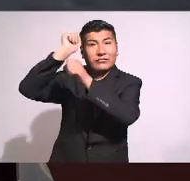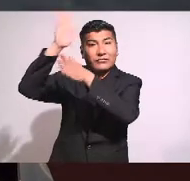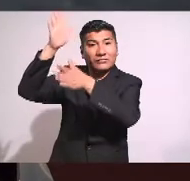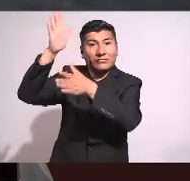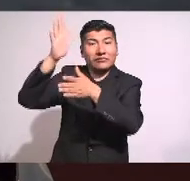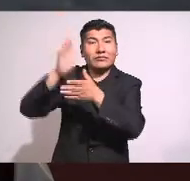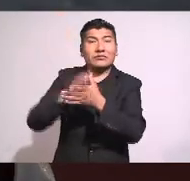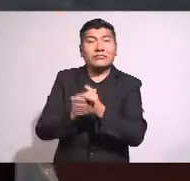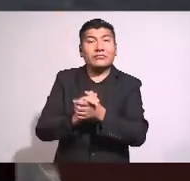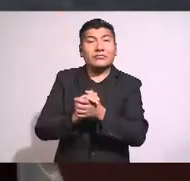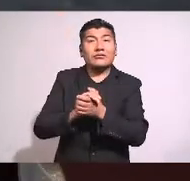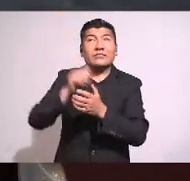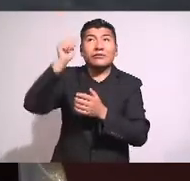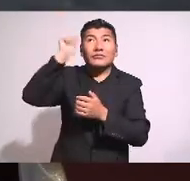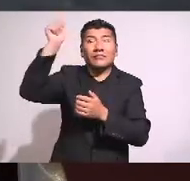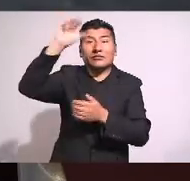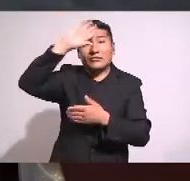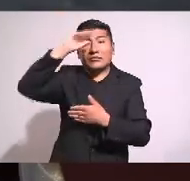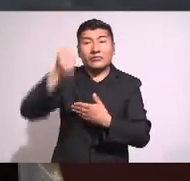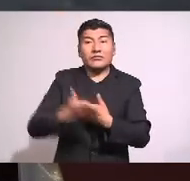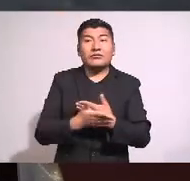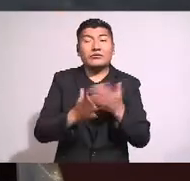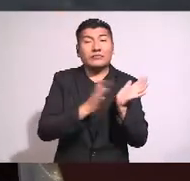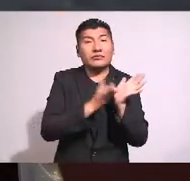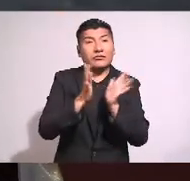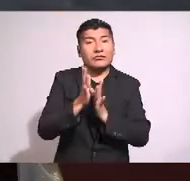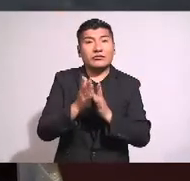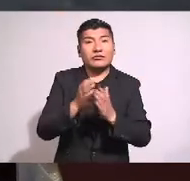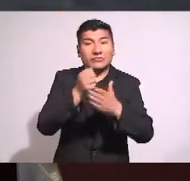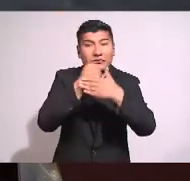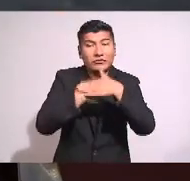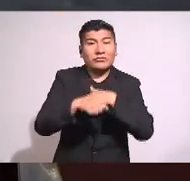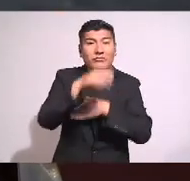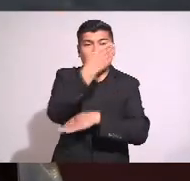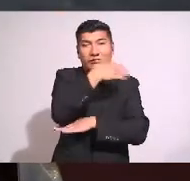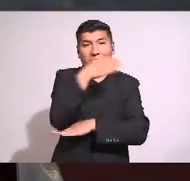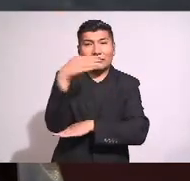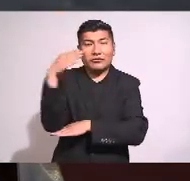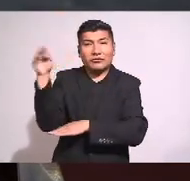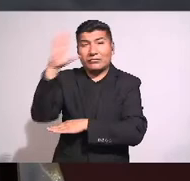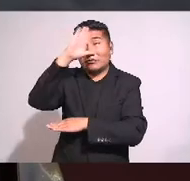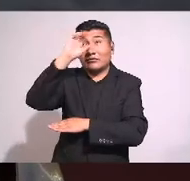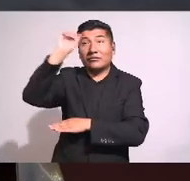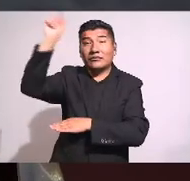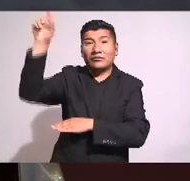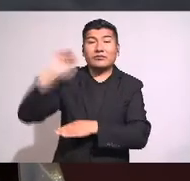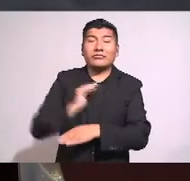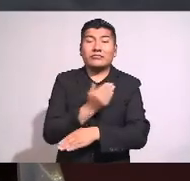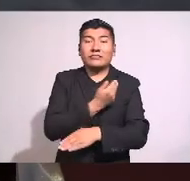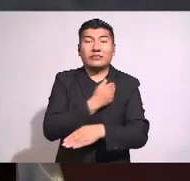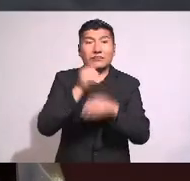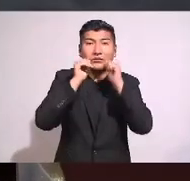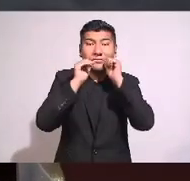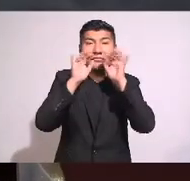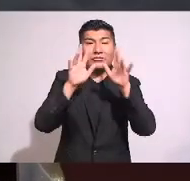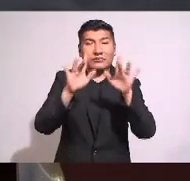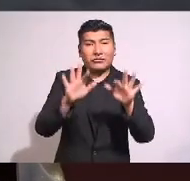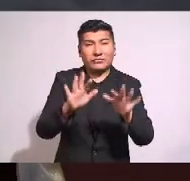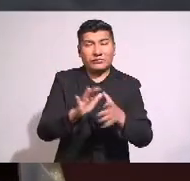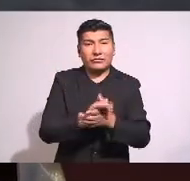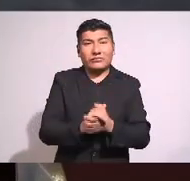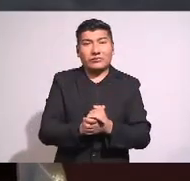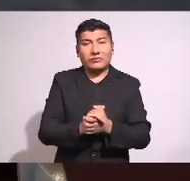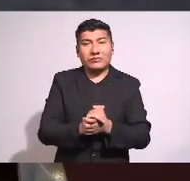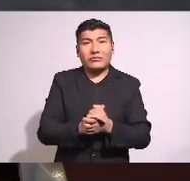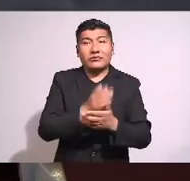Jesús, por el niño Jesús nacido en Belén, porque Él es nuestra bendición.